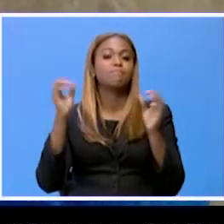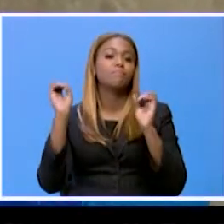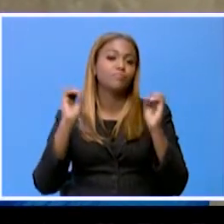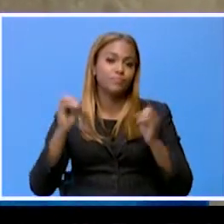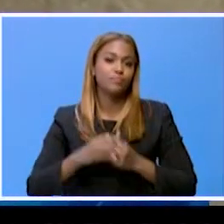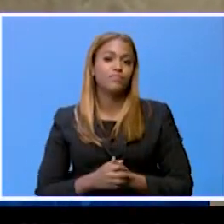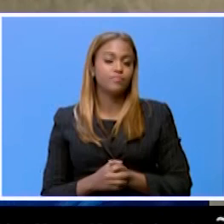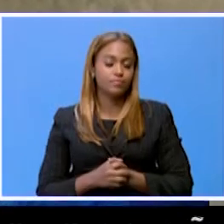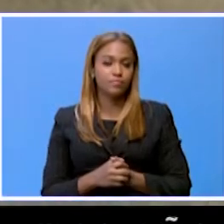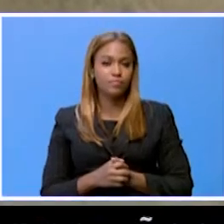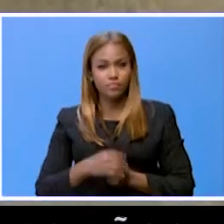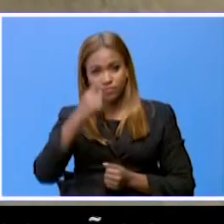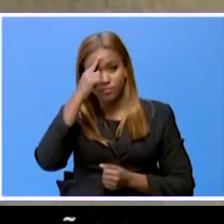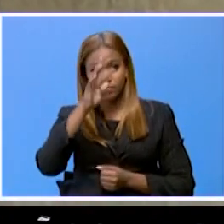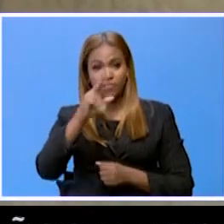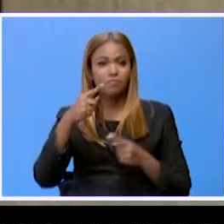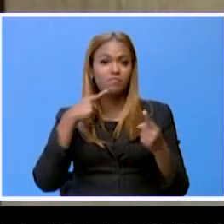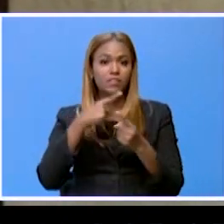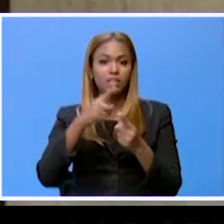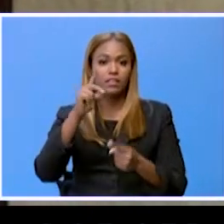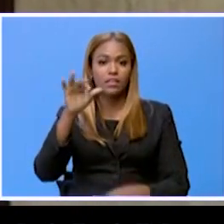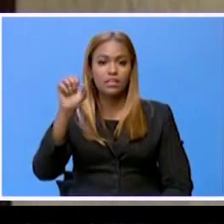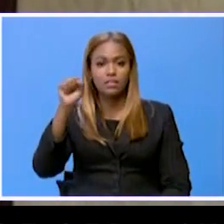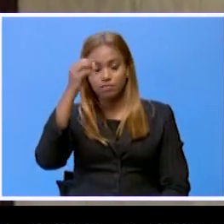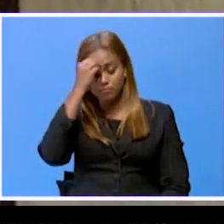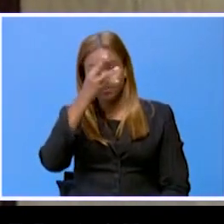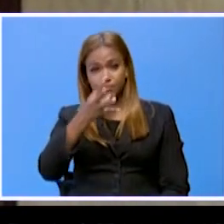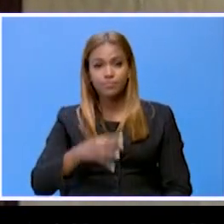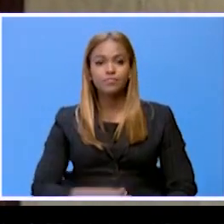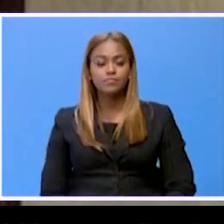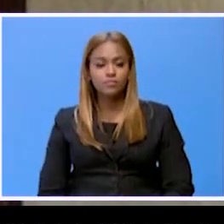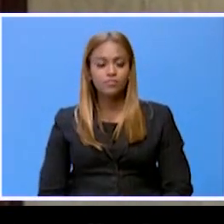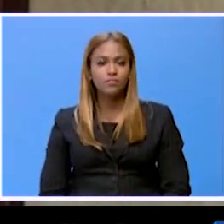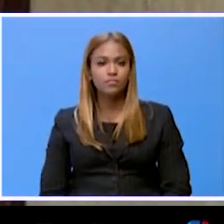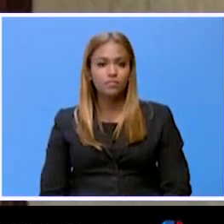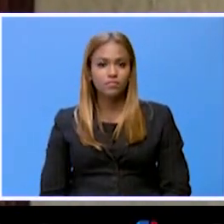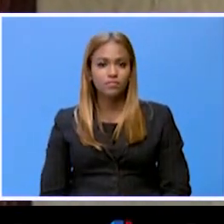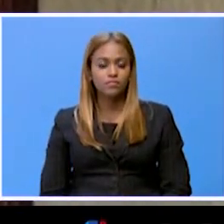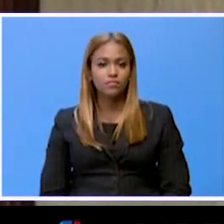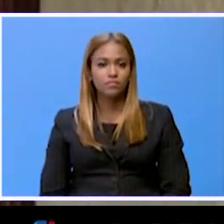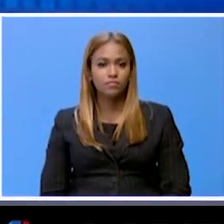funciones. Para 4RD Noticias, Denise Larrauri.